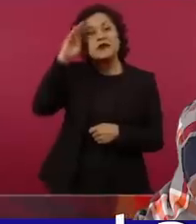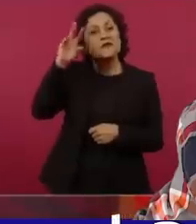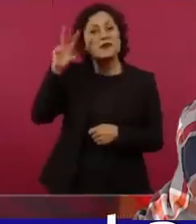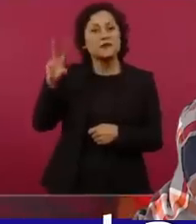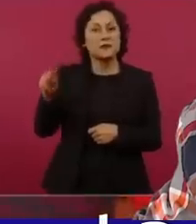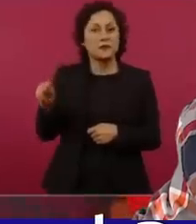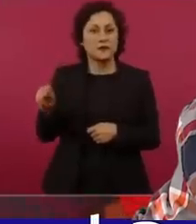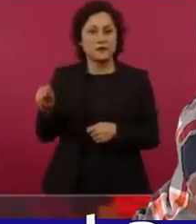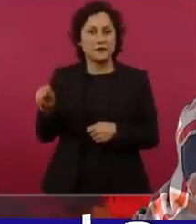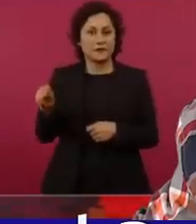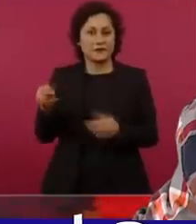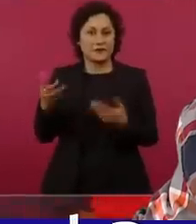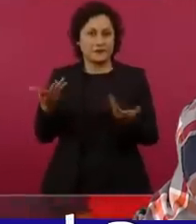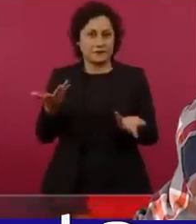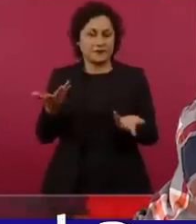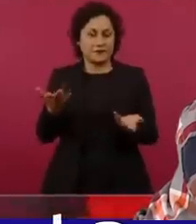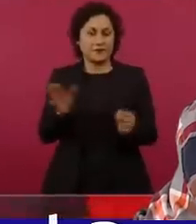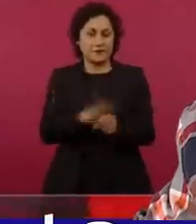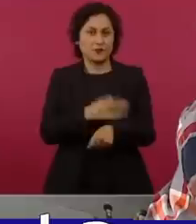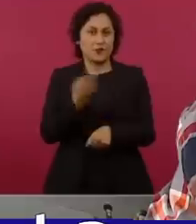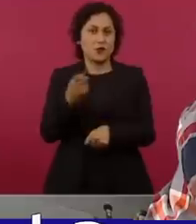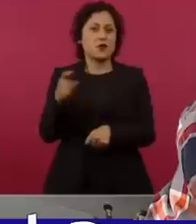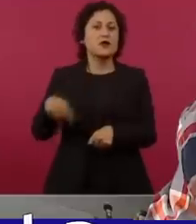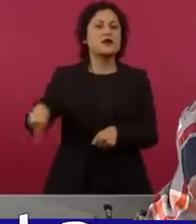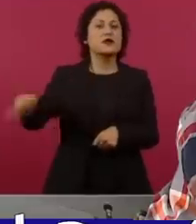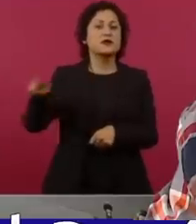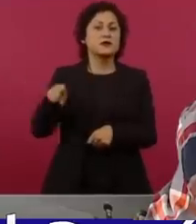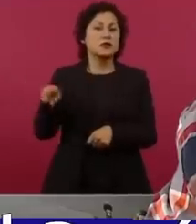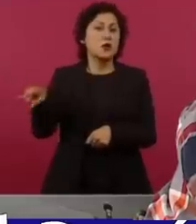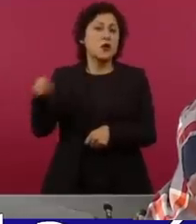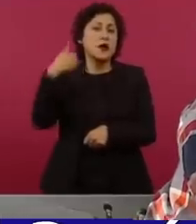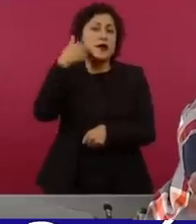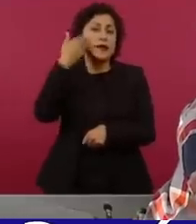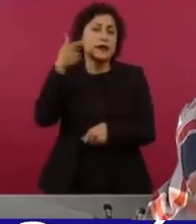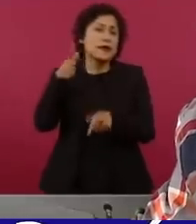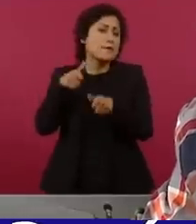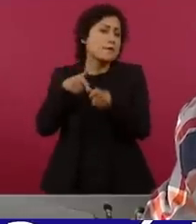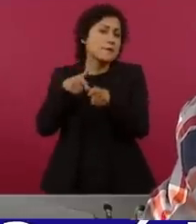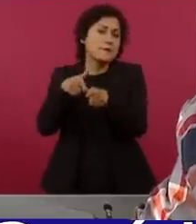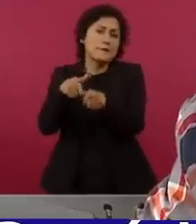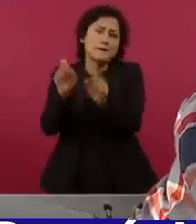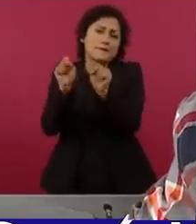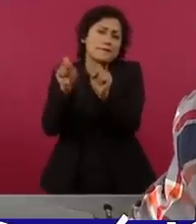querían seguir los mismos.